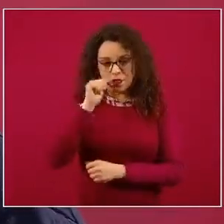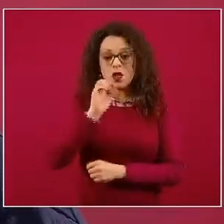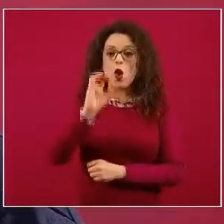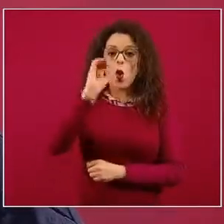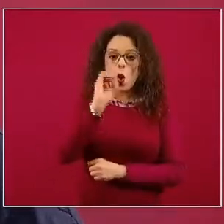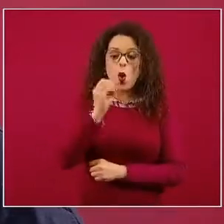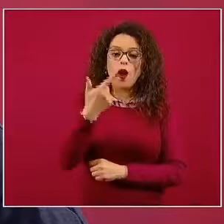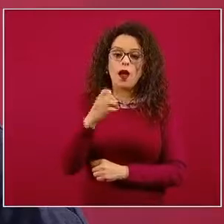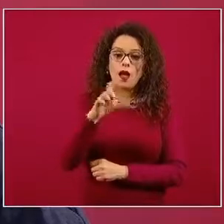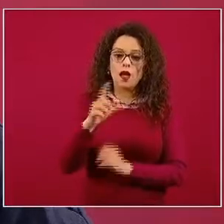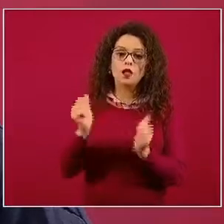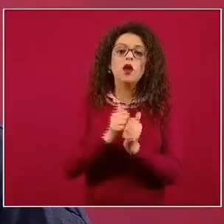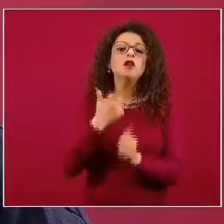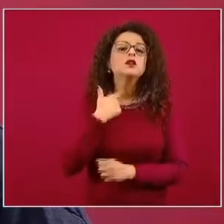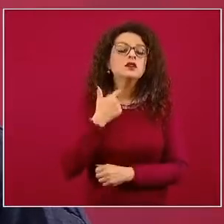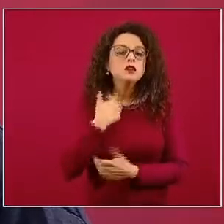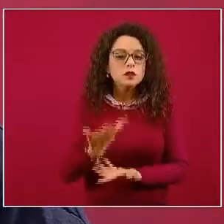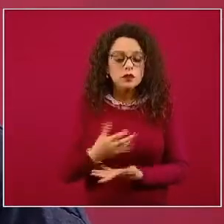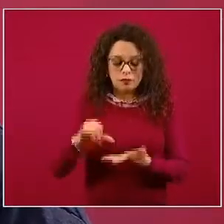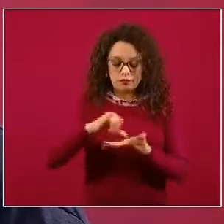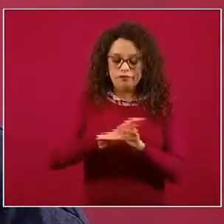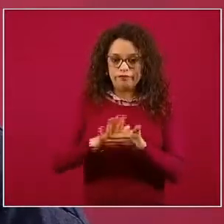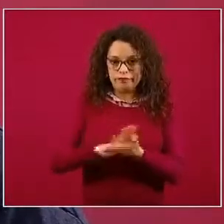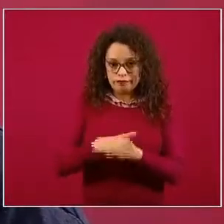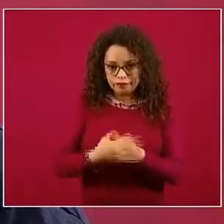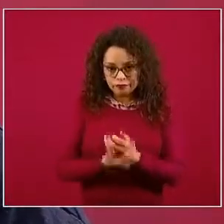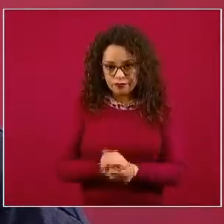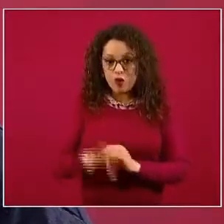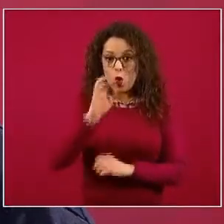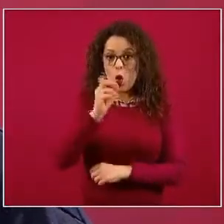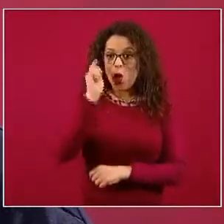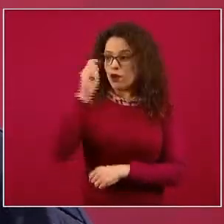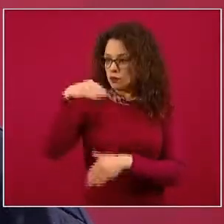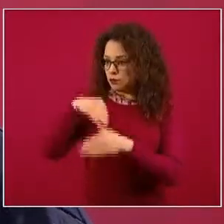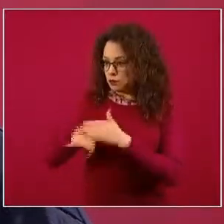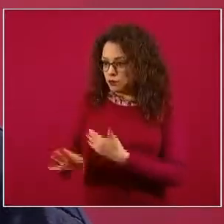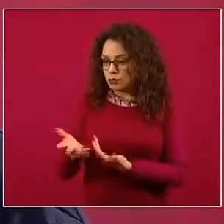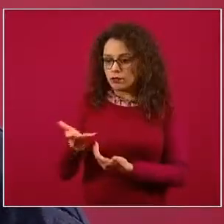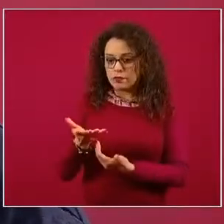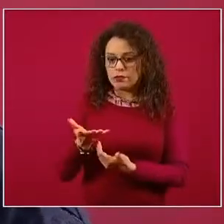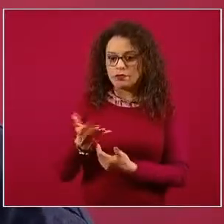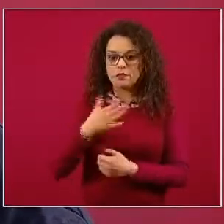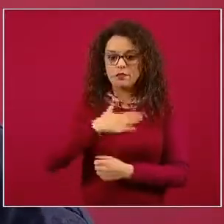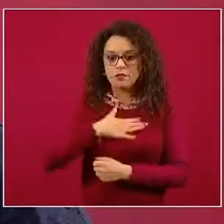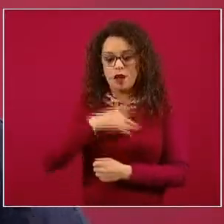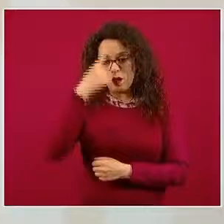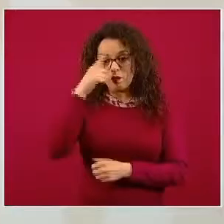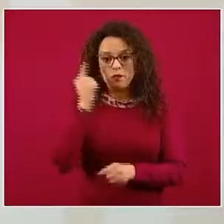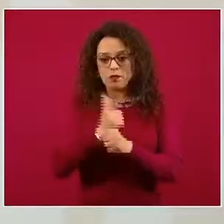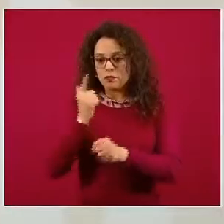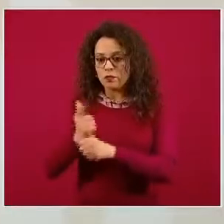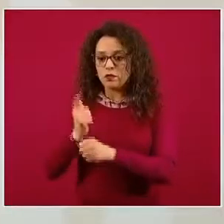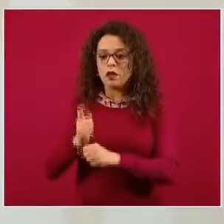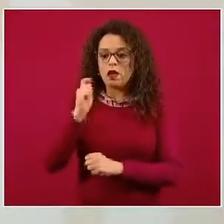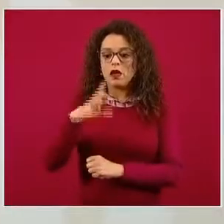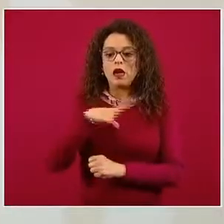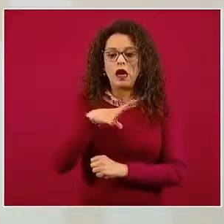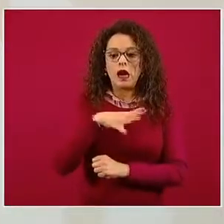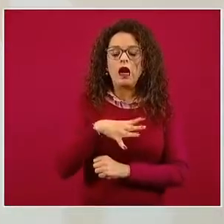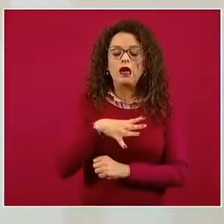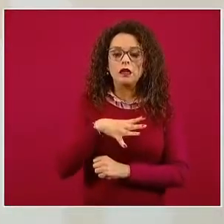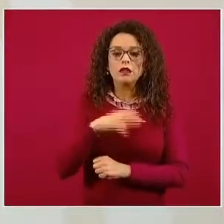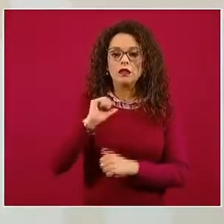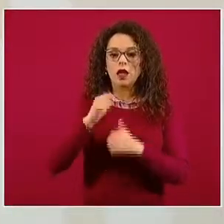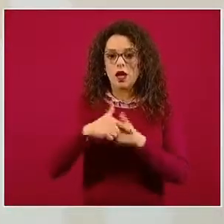gel, los filtros sanitarios al ingreso para poder detectar a las personas que tienen signos y síntomas y por lo tanto remitirlas a una